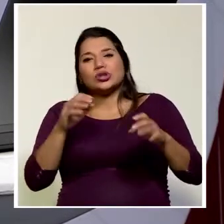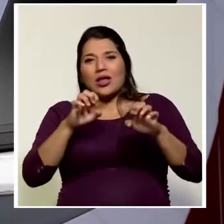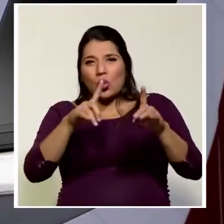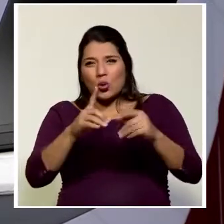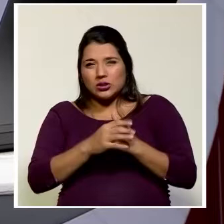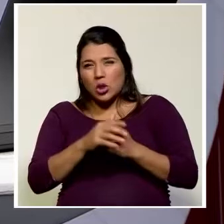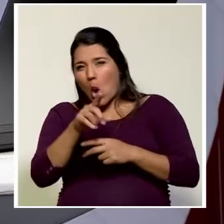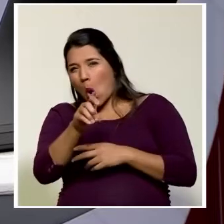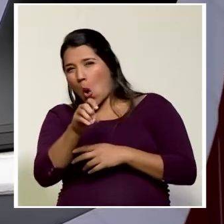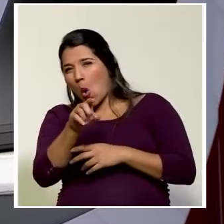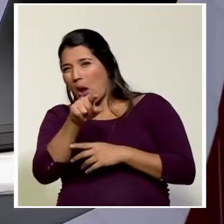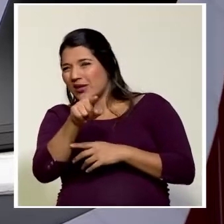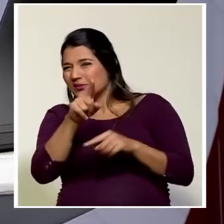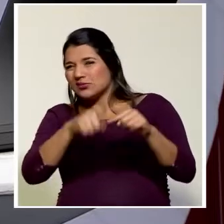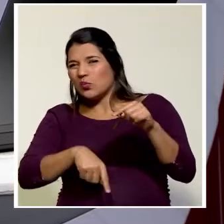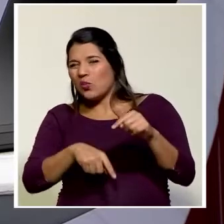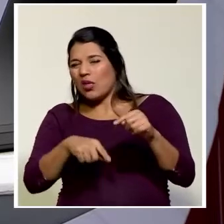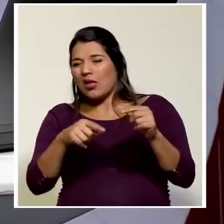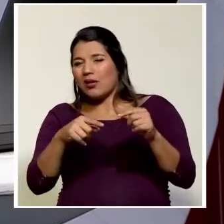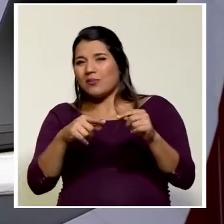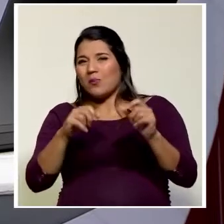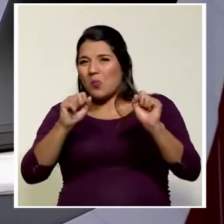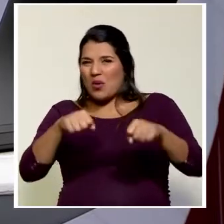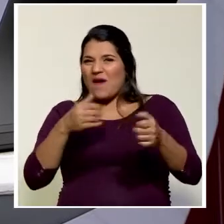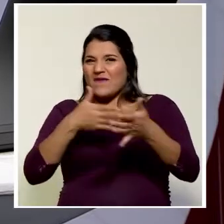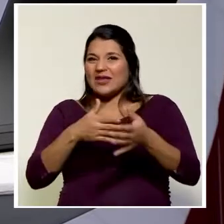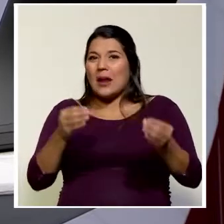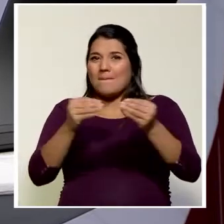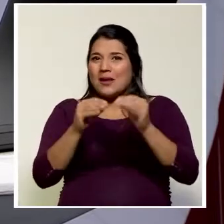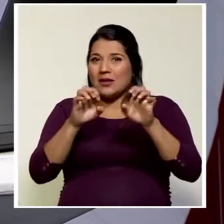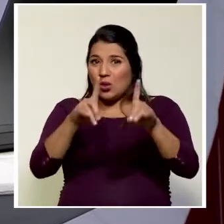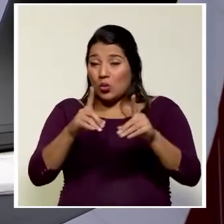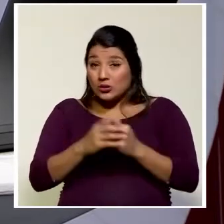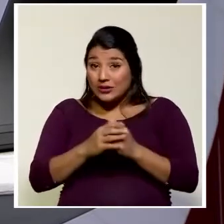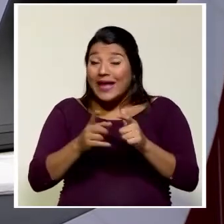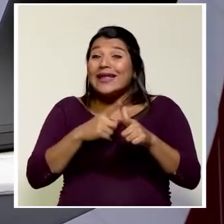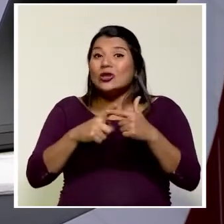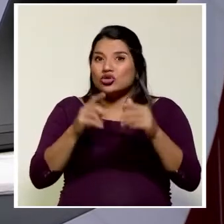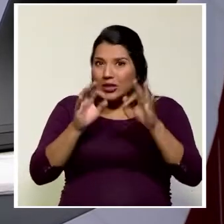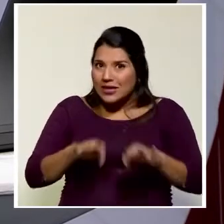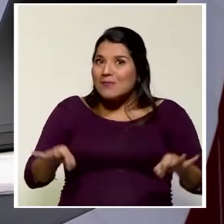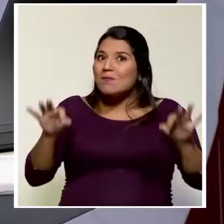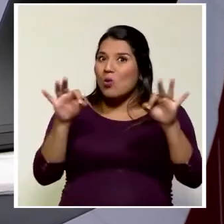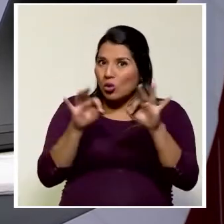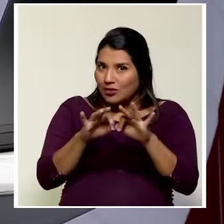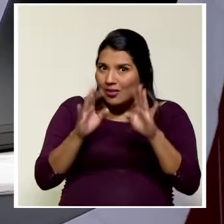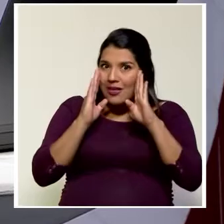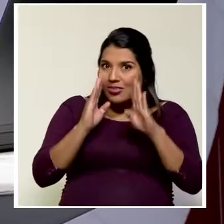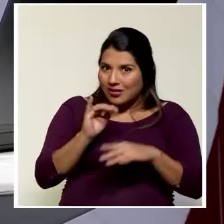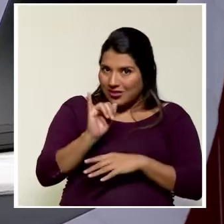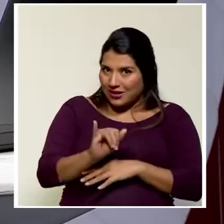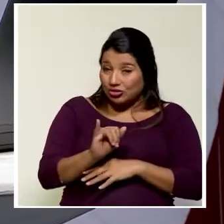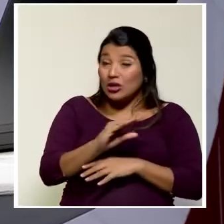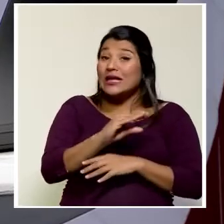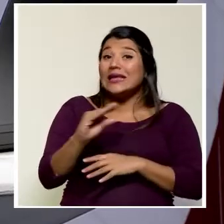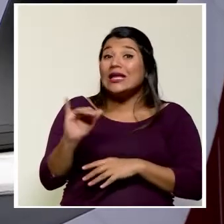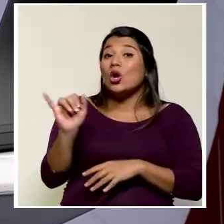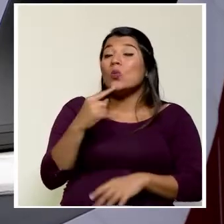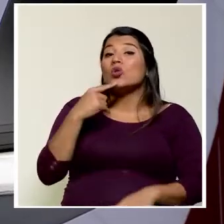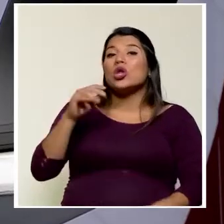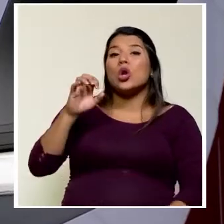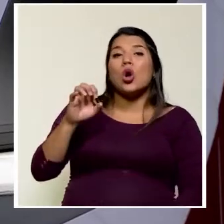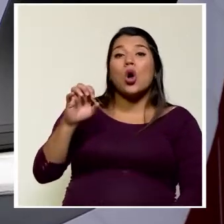señor la empeoraría. Entonces es importante ver un poco más ahí. Y hay que volver a esto que decía Ernesto